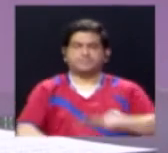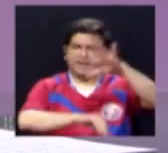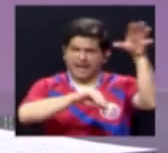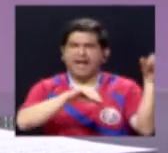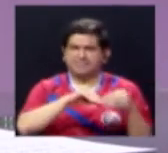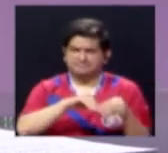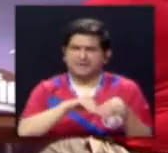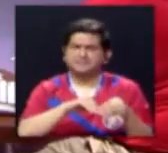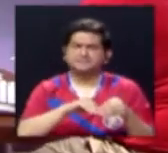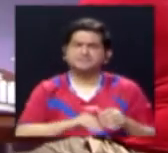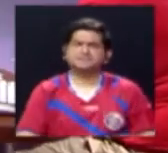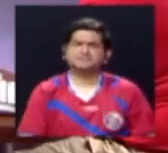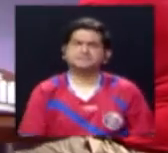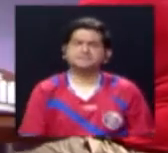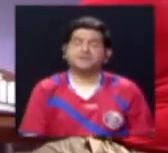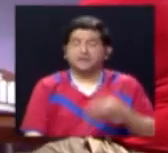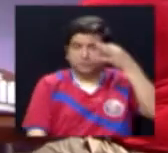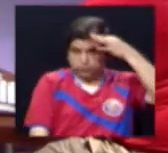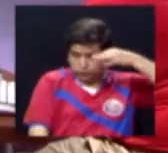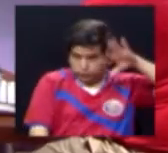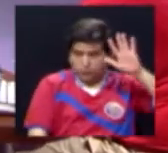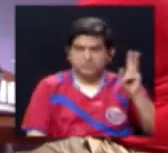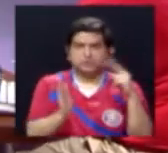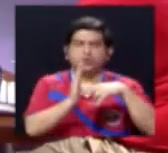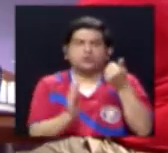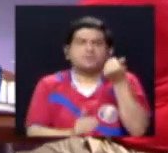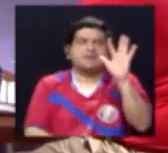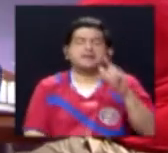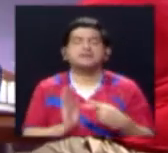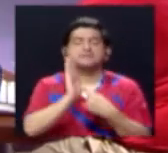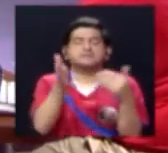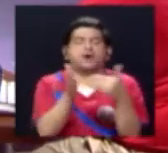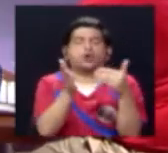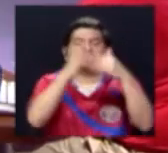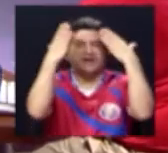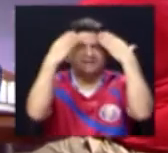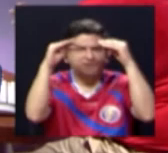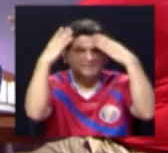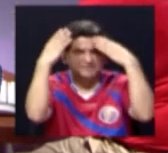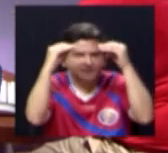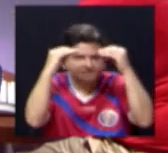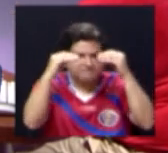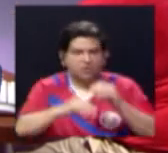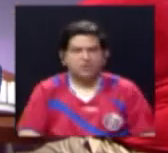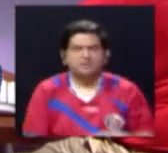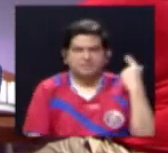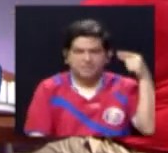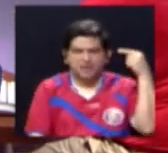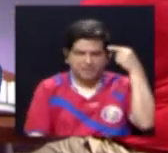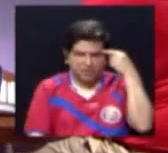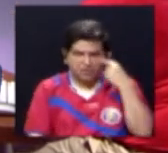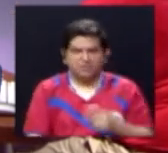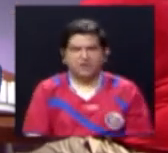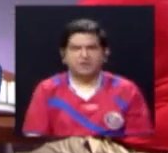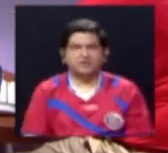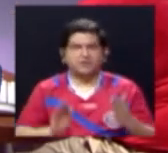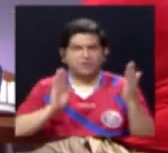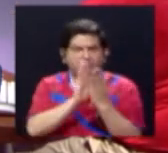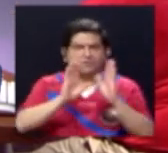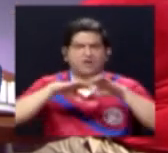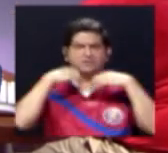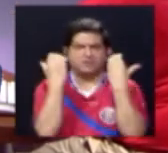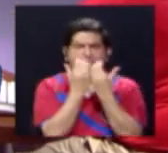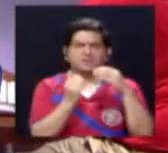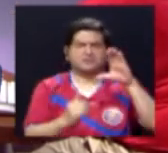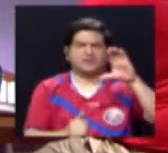alejandra él se supone que el 2015 se presentaría de nuevo el informe de gobierno o de estado ante el comité